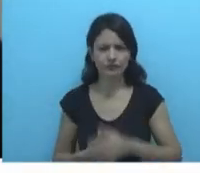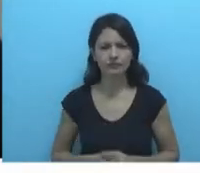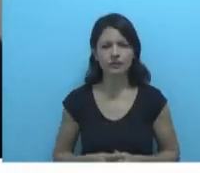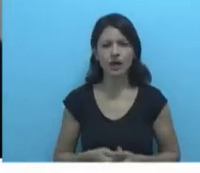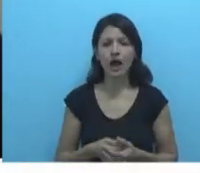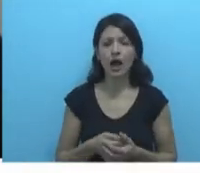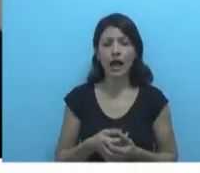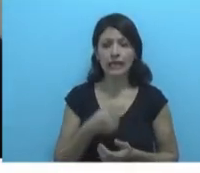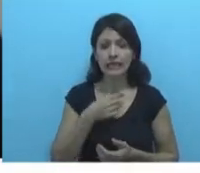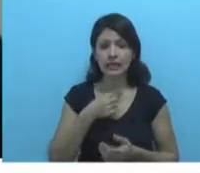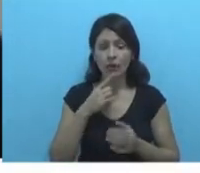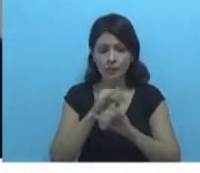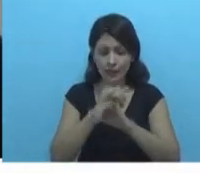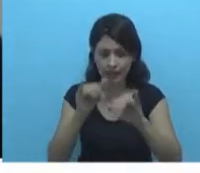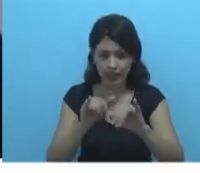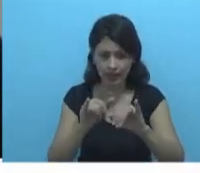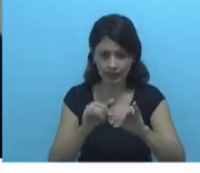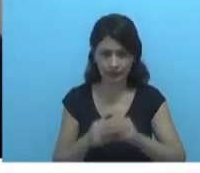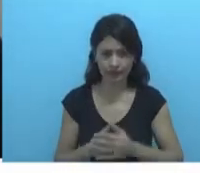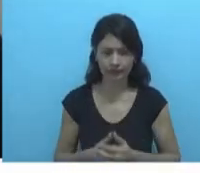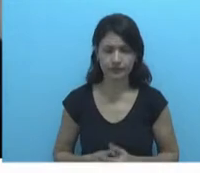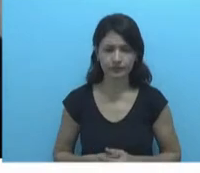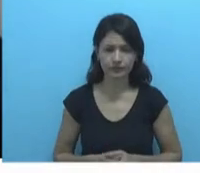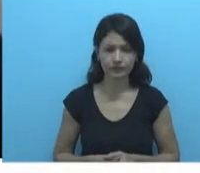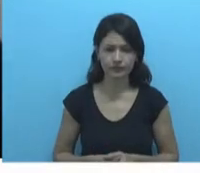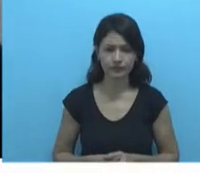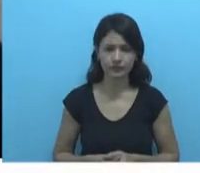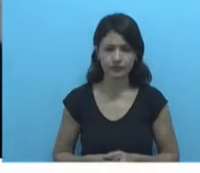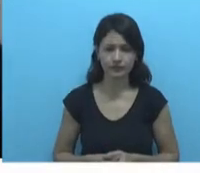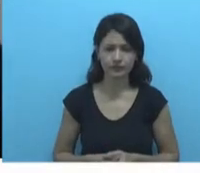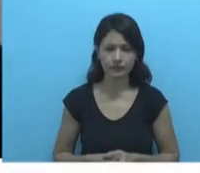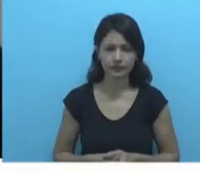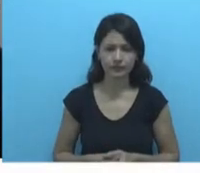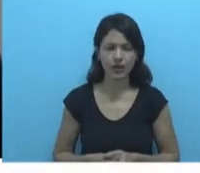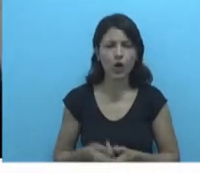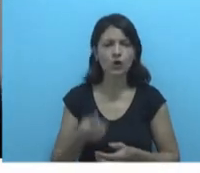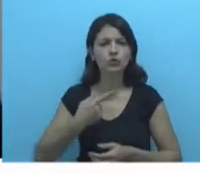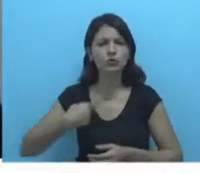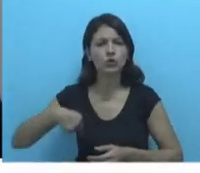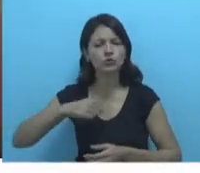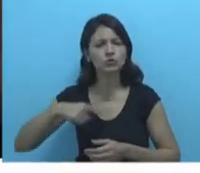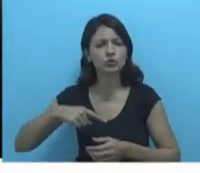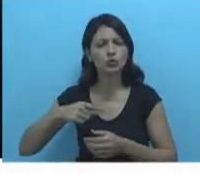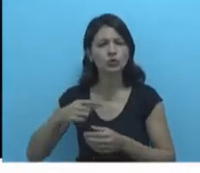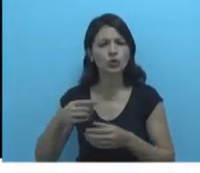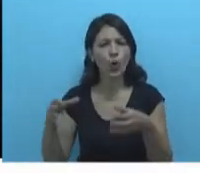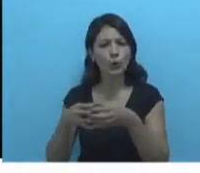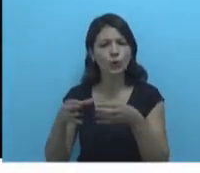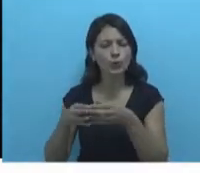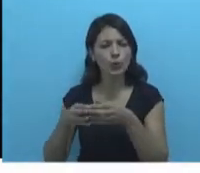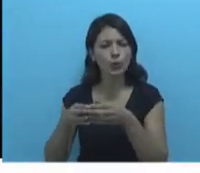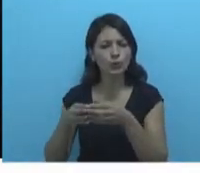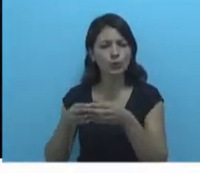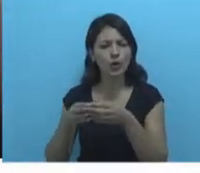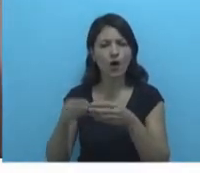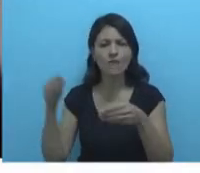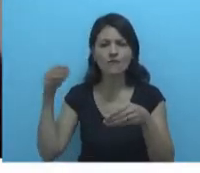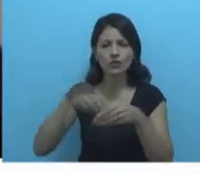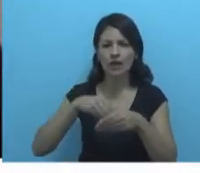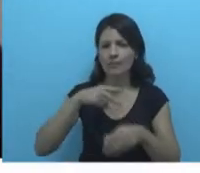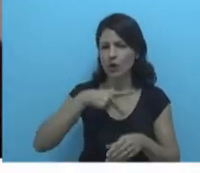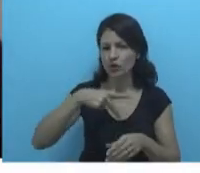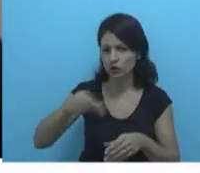Que yo quería dejar constancia fundamental que nosotros votamos en negativo a esto. Ah, perdón, pensé que